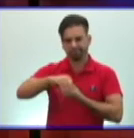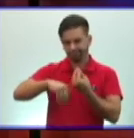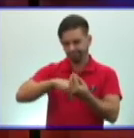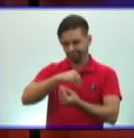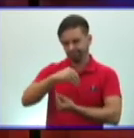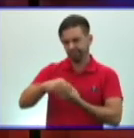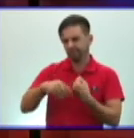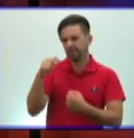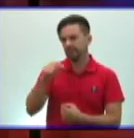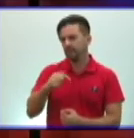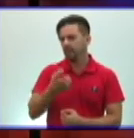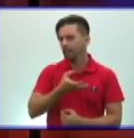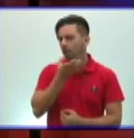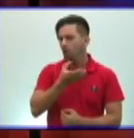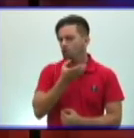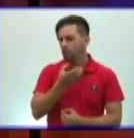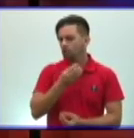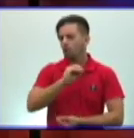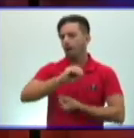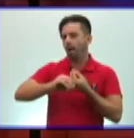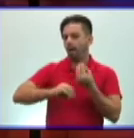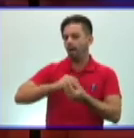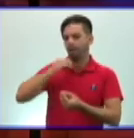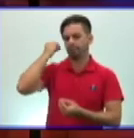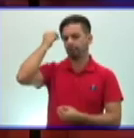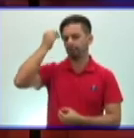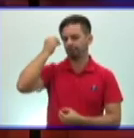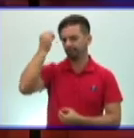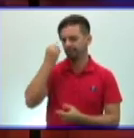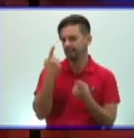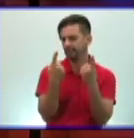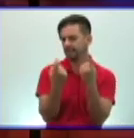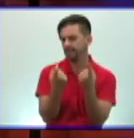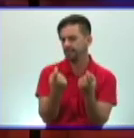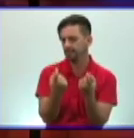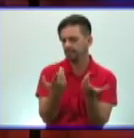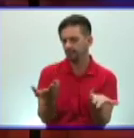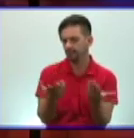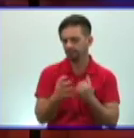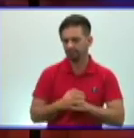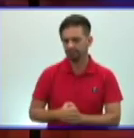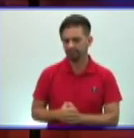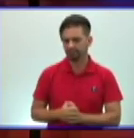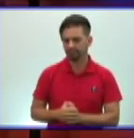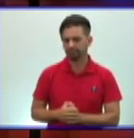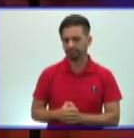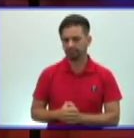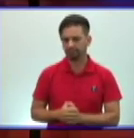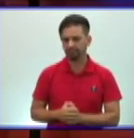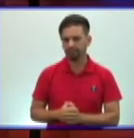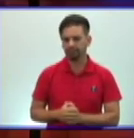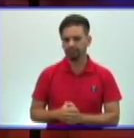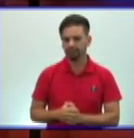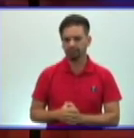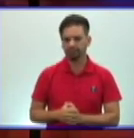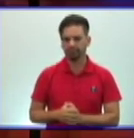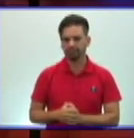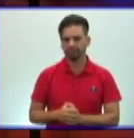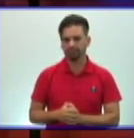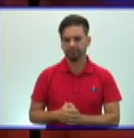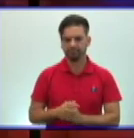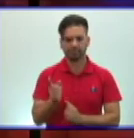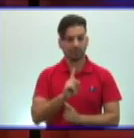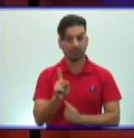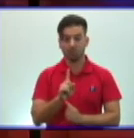es la mentalidad del cambio, la necesidad como expresión de lo que han ido cambiando las circunstancias y que no son iguales de hace 20